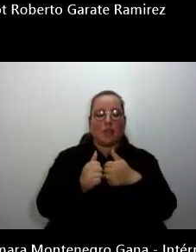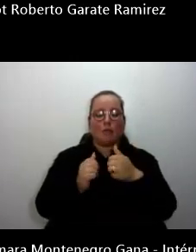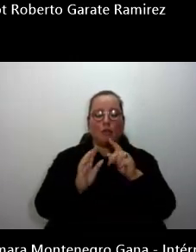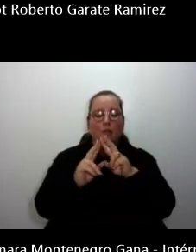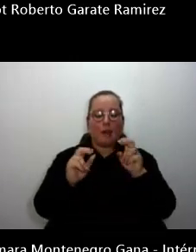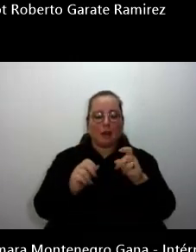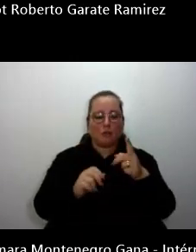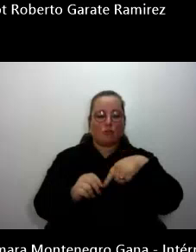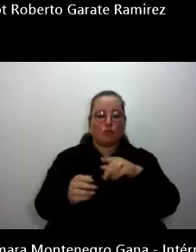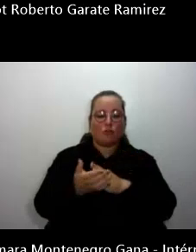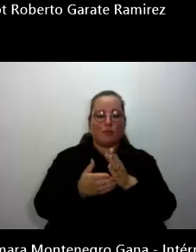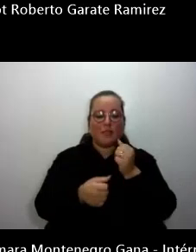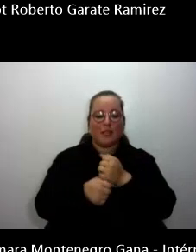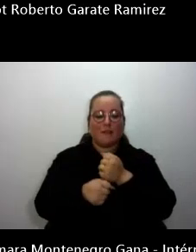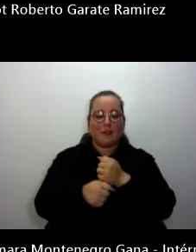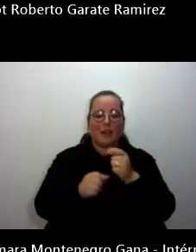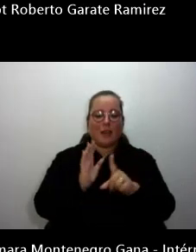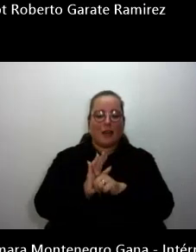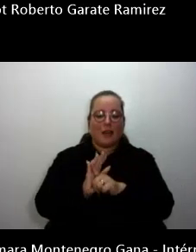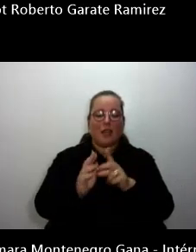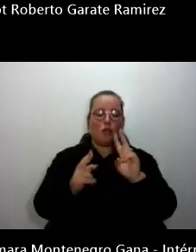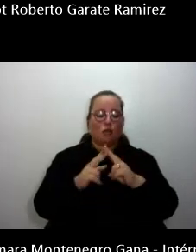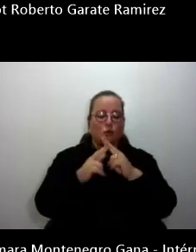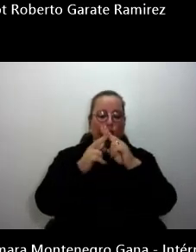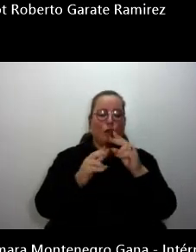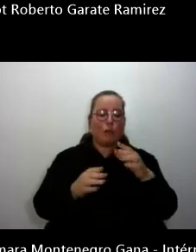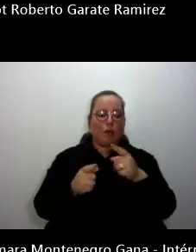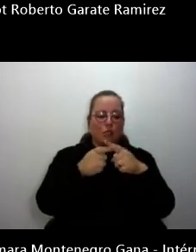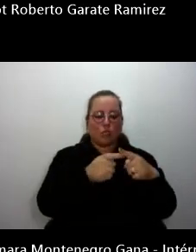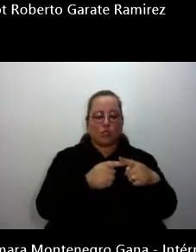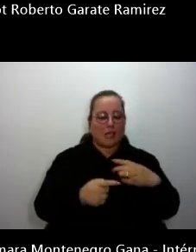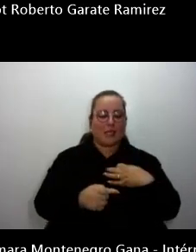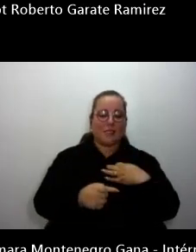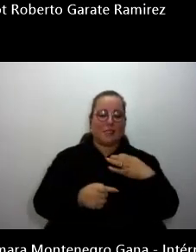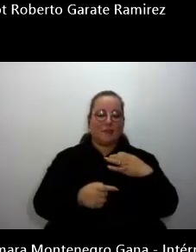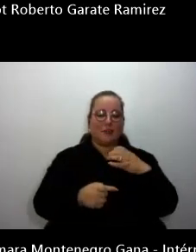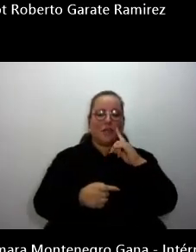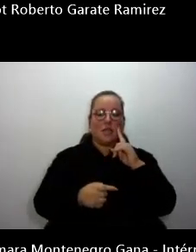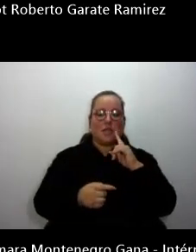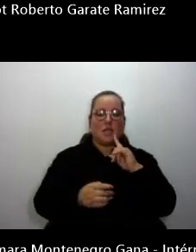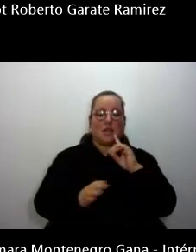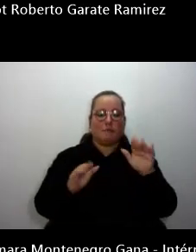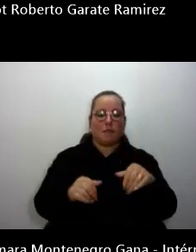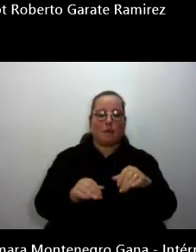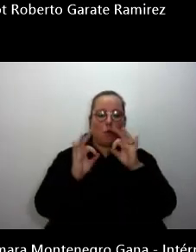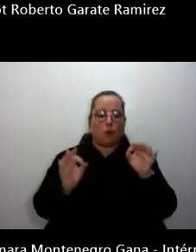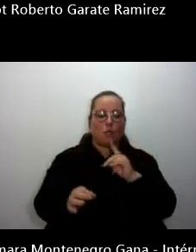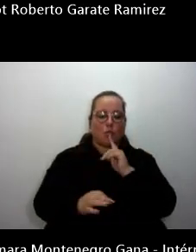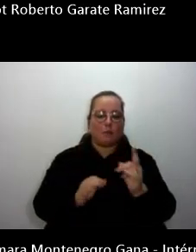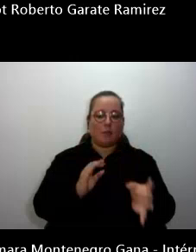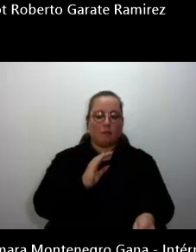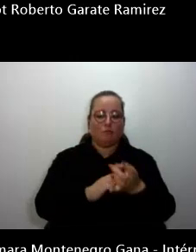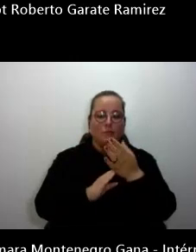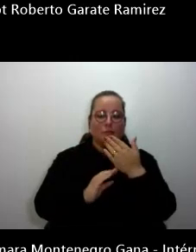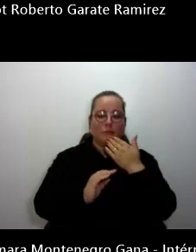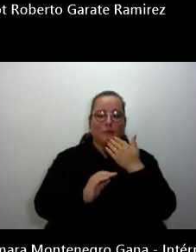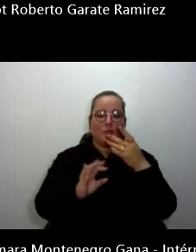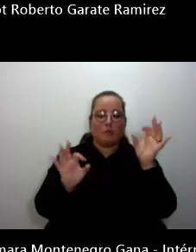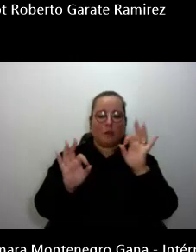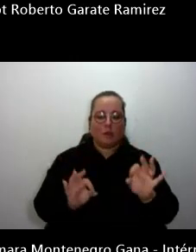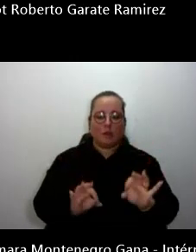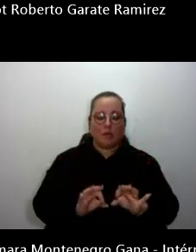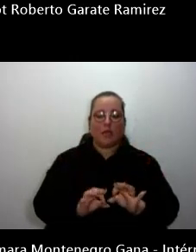fue construido por la sociedad civil y que estará disponible en la página, ¿cierto?, de Educación Especial. También mencionarles,